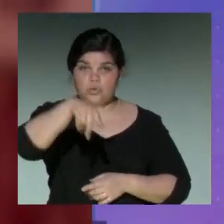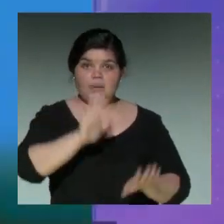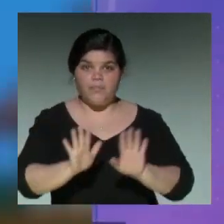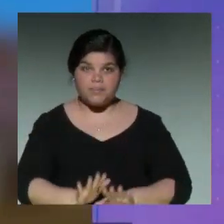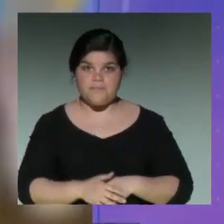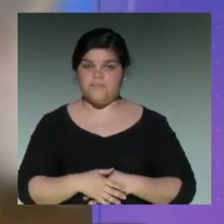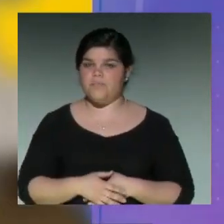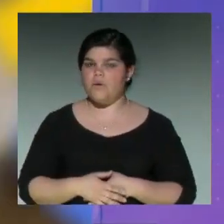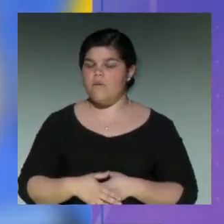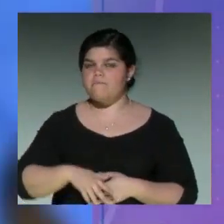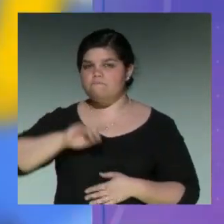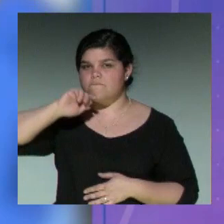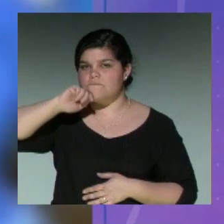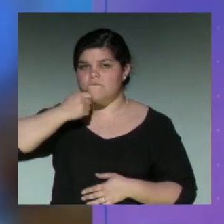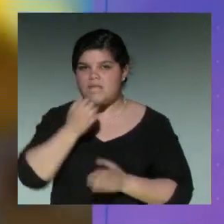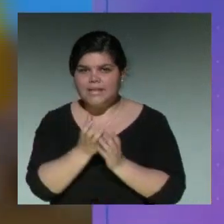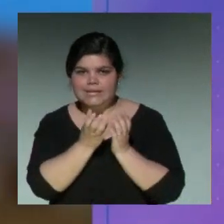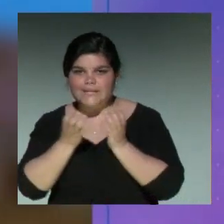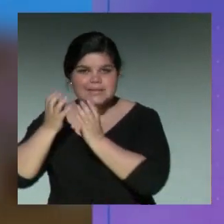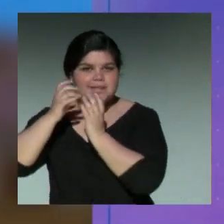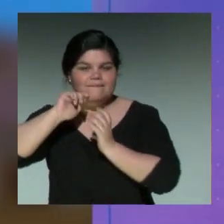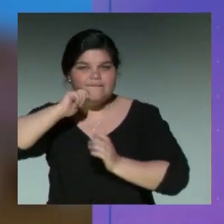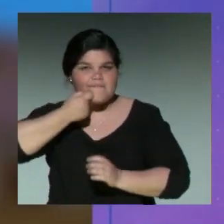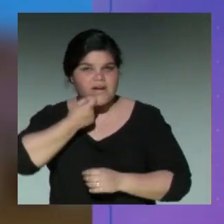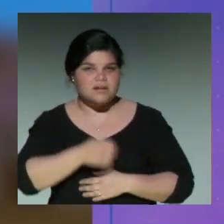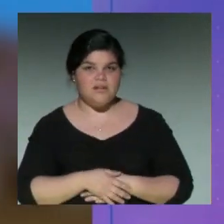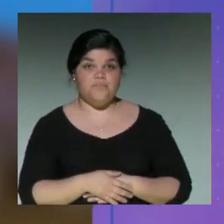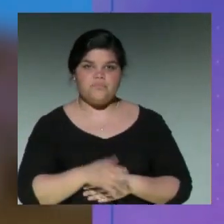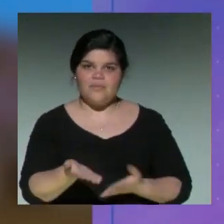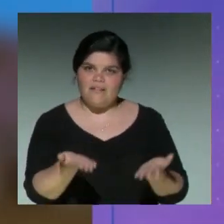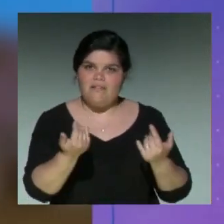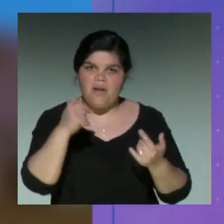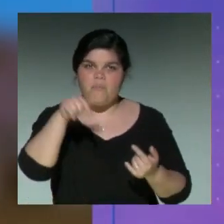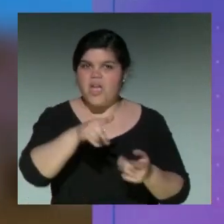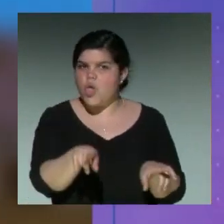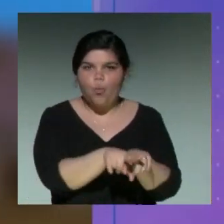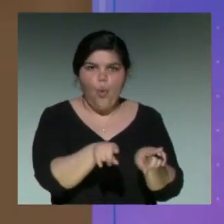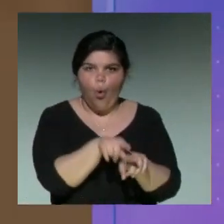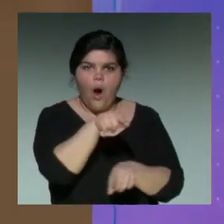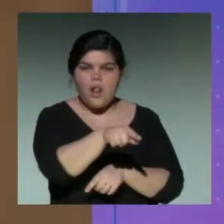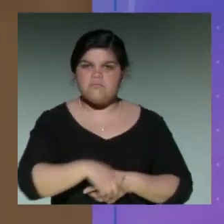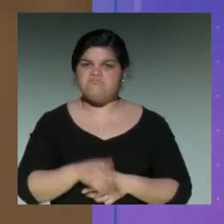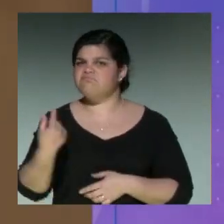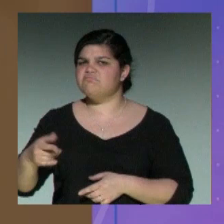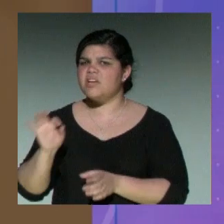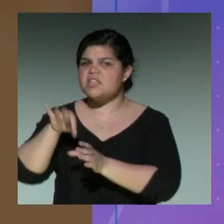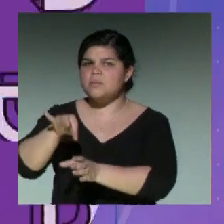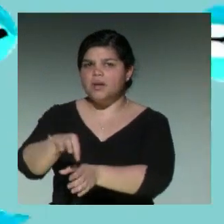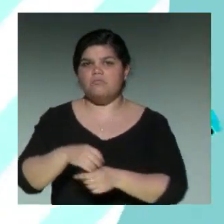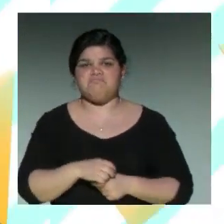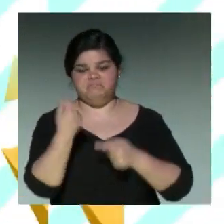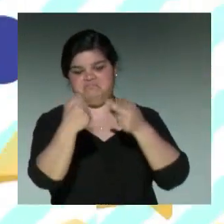vaya, viejo, esa es la sandía más jugosa que he probado. Sí, vamos a cultivar cosas así. ¿Qué vas a sembrar? Un poco de